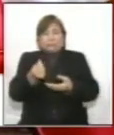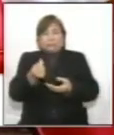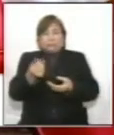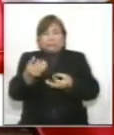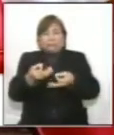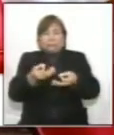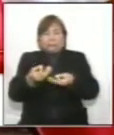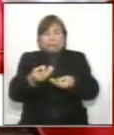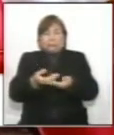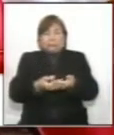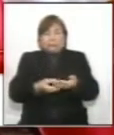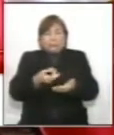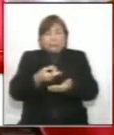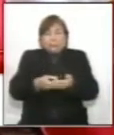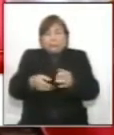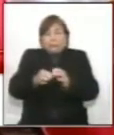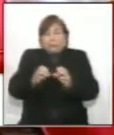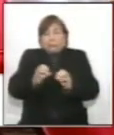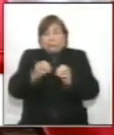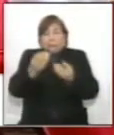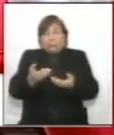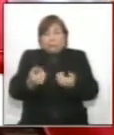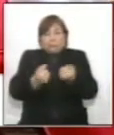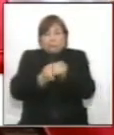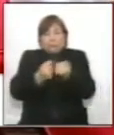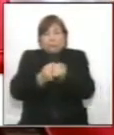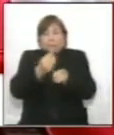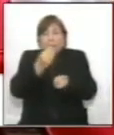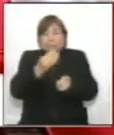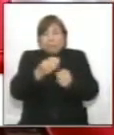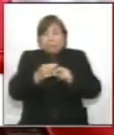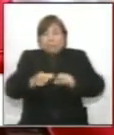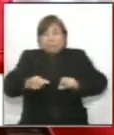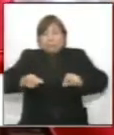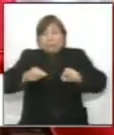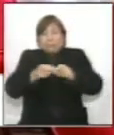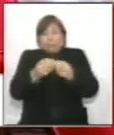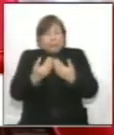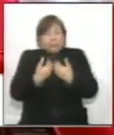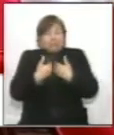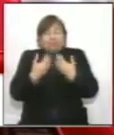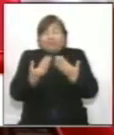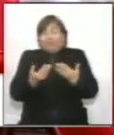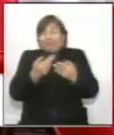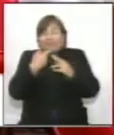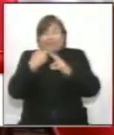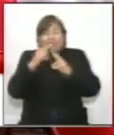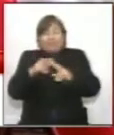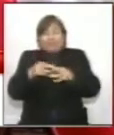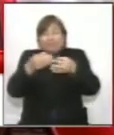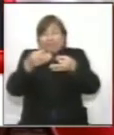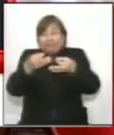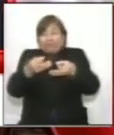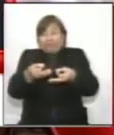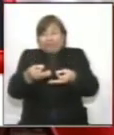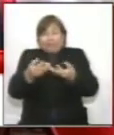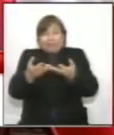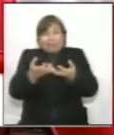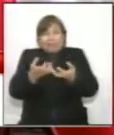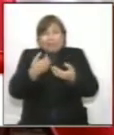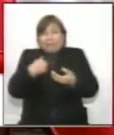aquellos agricultores que están haciendo agricultura y no dan la sostenibilidad alimentaria y que hoy en día no hay respuestas concretas, que es lo que todos